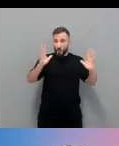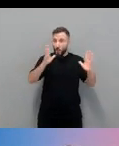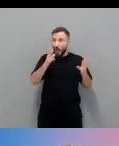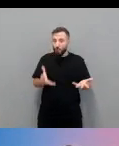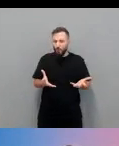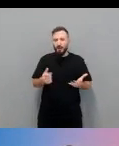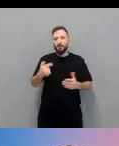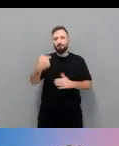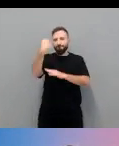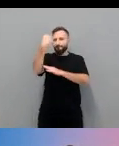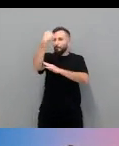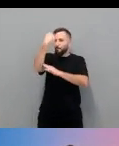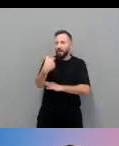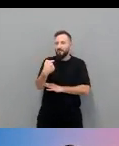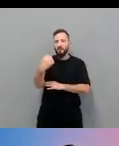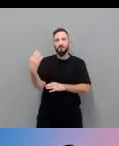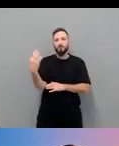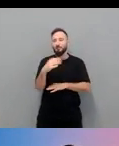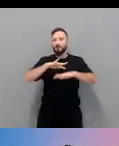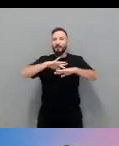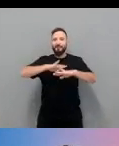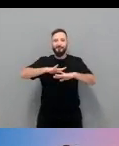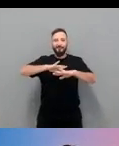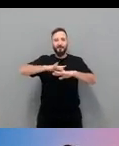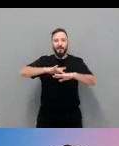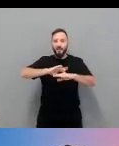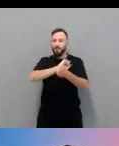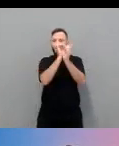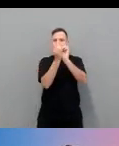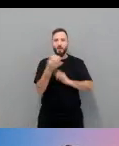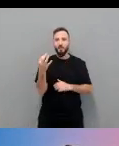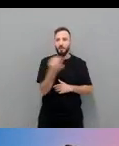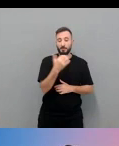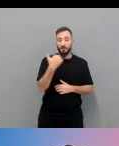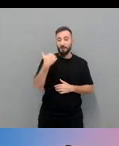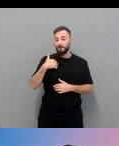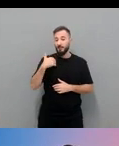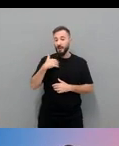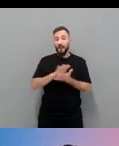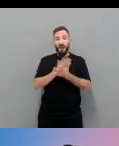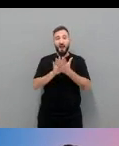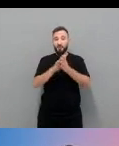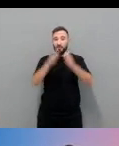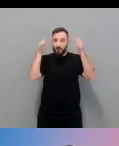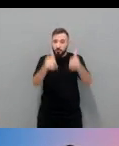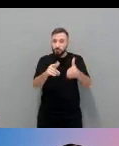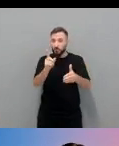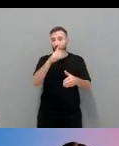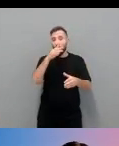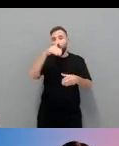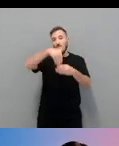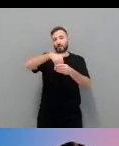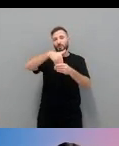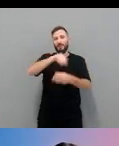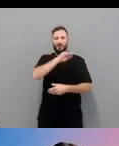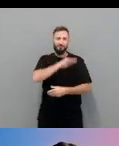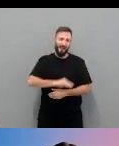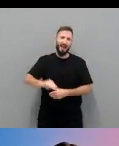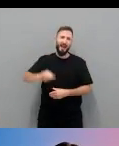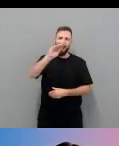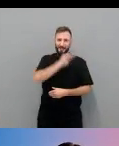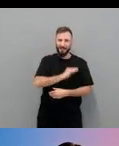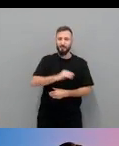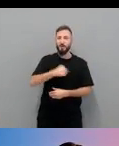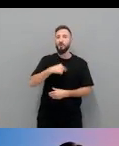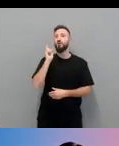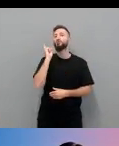exigen que nos digitalicemos y como tal no voy a entrar porque es un contenido muy amplio, pero solo quería